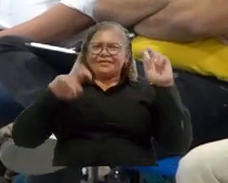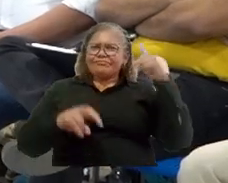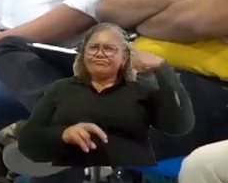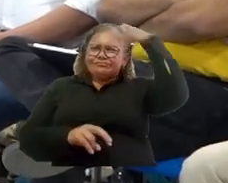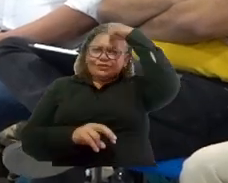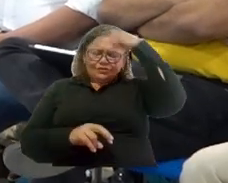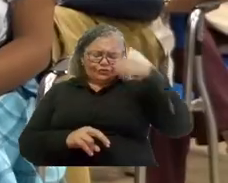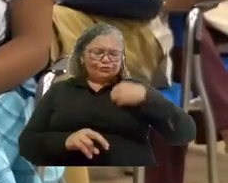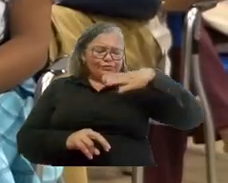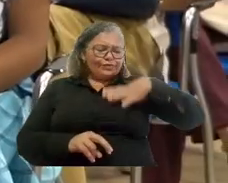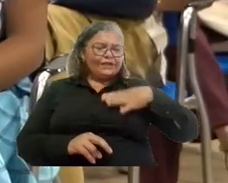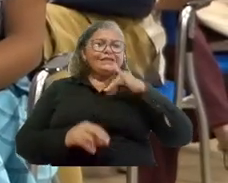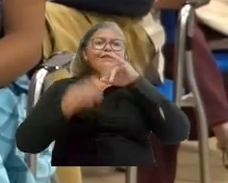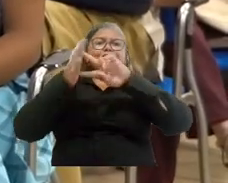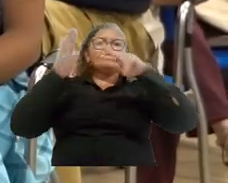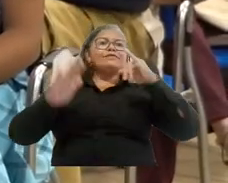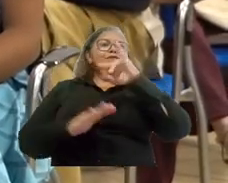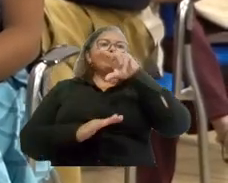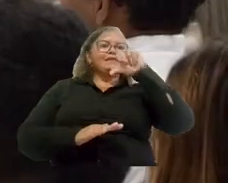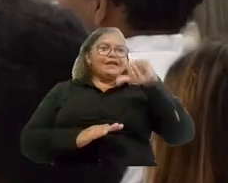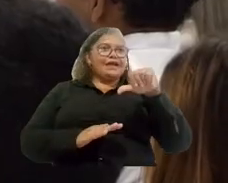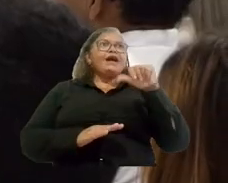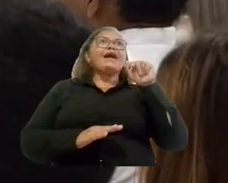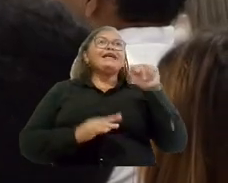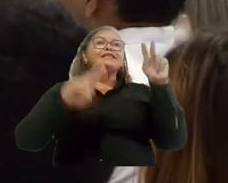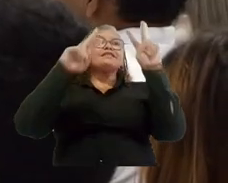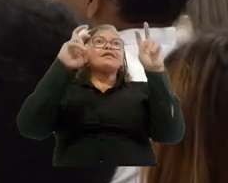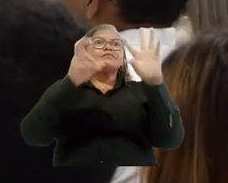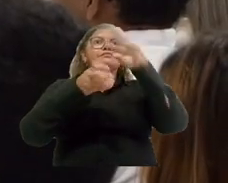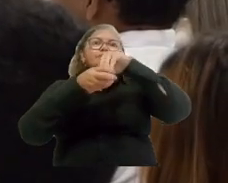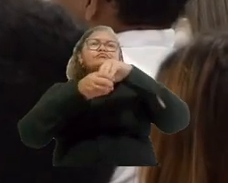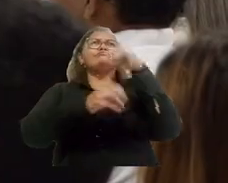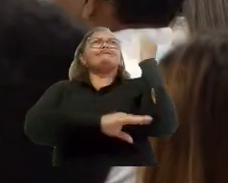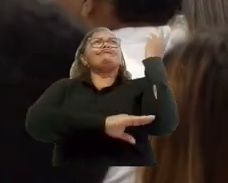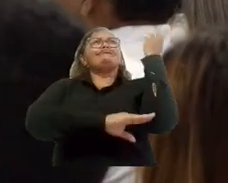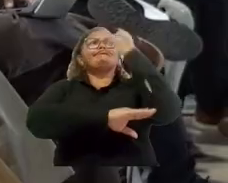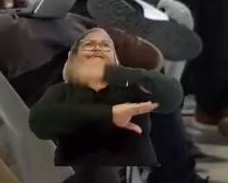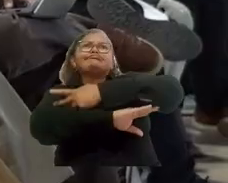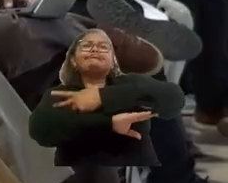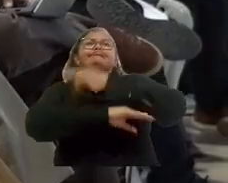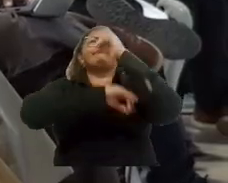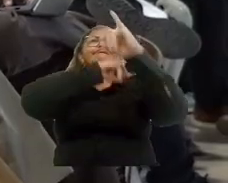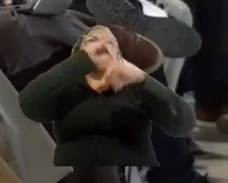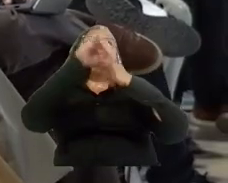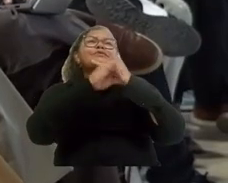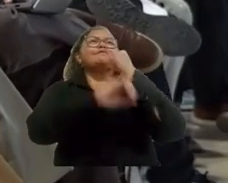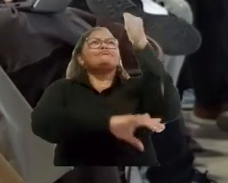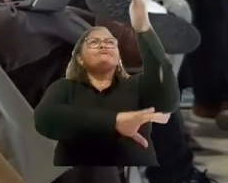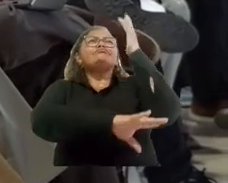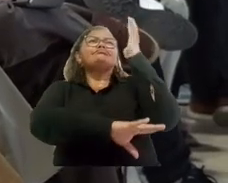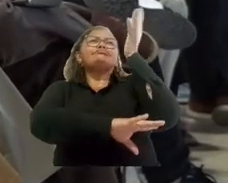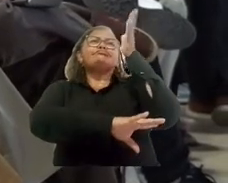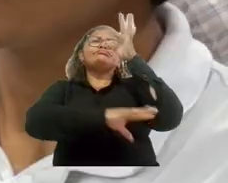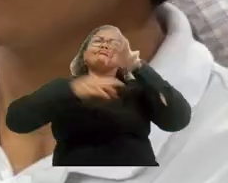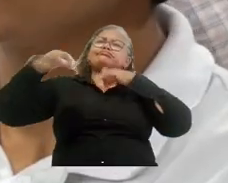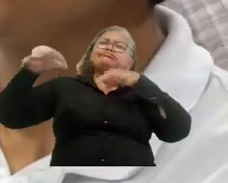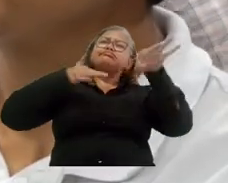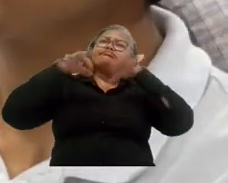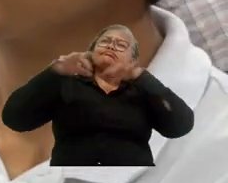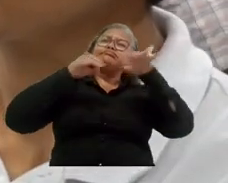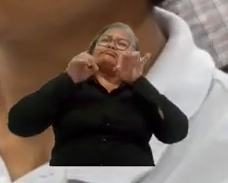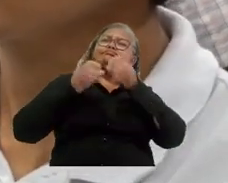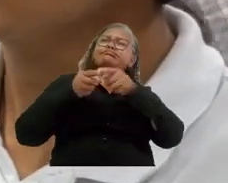Sobre el tema Desafíos y oportunidades de la inteligencia artificial en la educación, se desarrolló la agenda de 2 días del